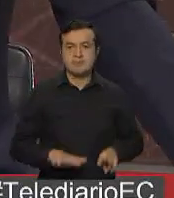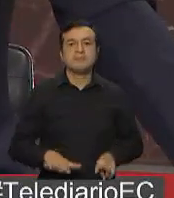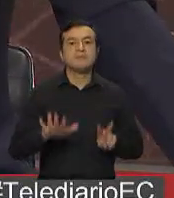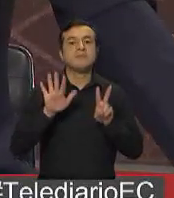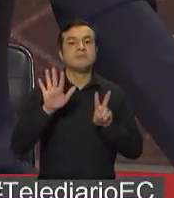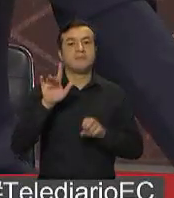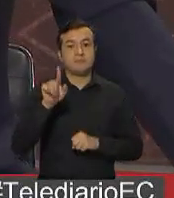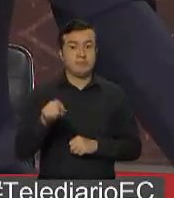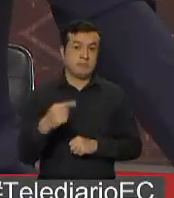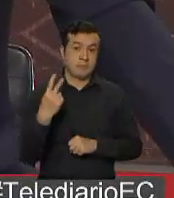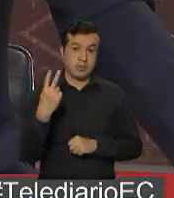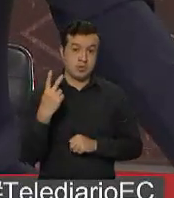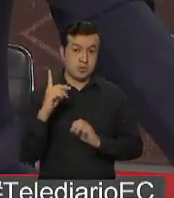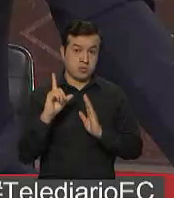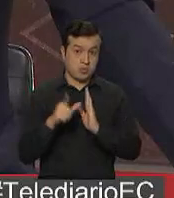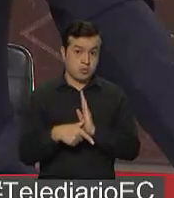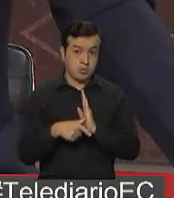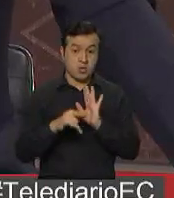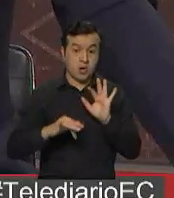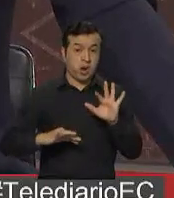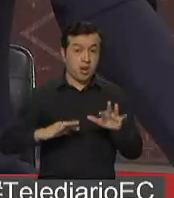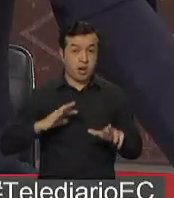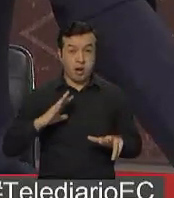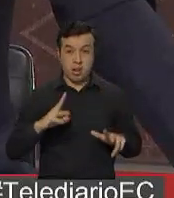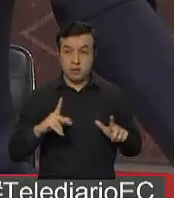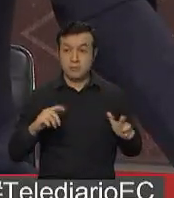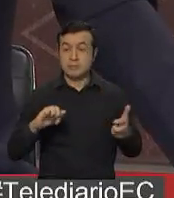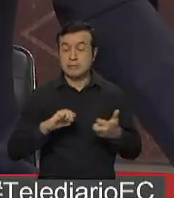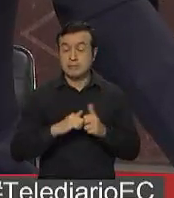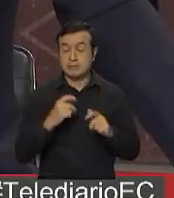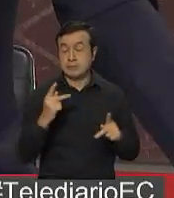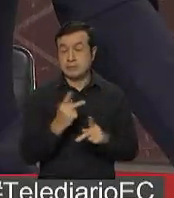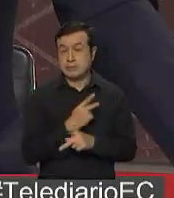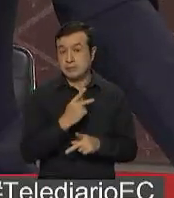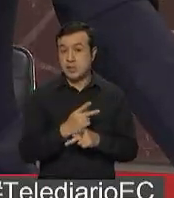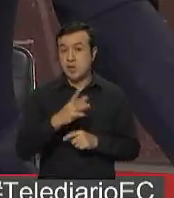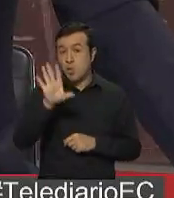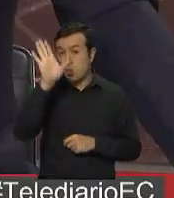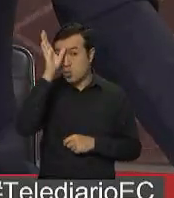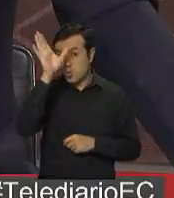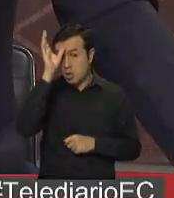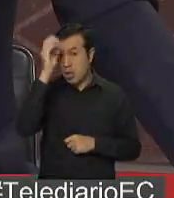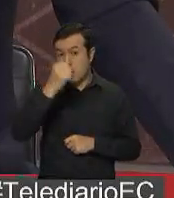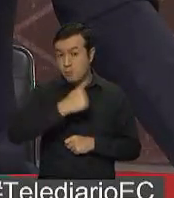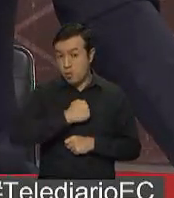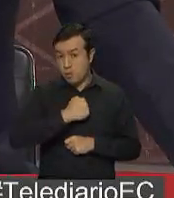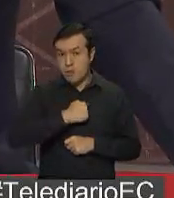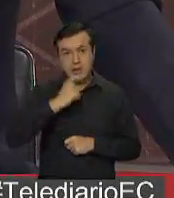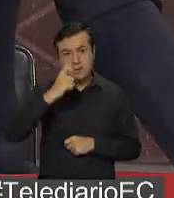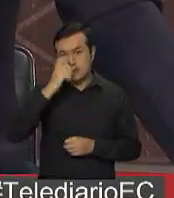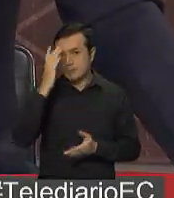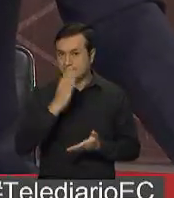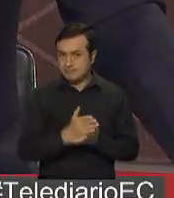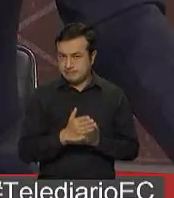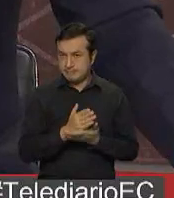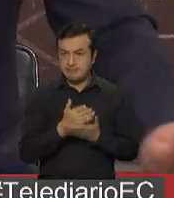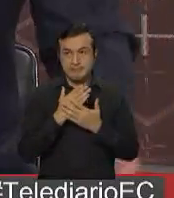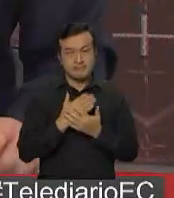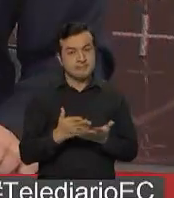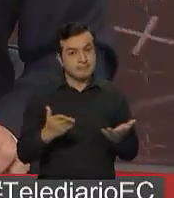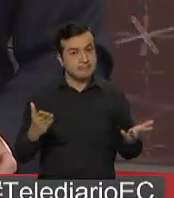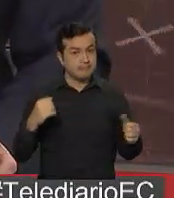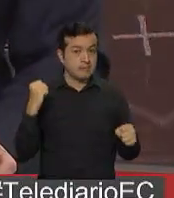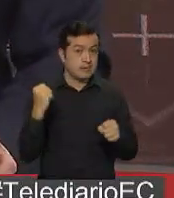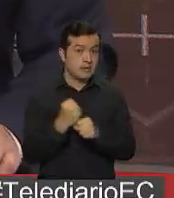7:12 p.m. y la normalización de la corrupción es una actitud cultural que debe desecharse desde la acción ciudadana y no menos desde el